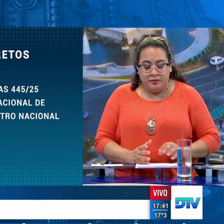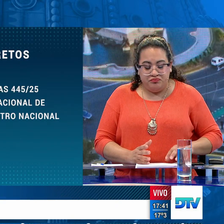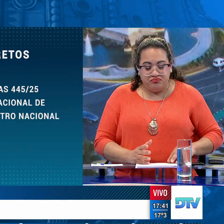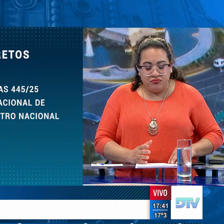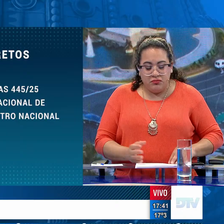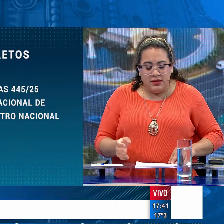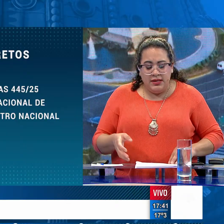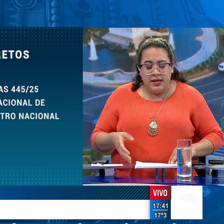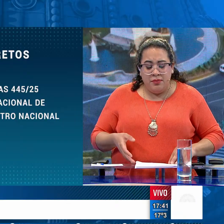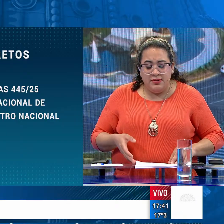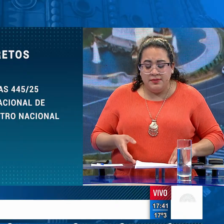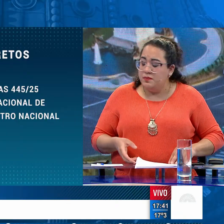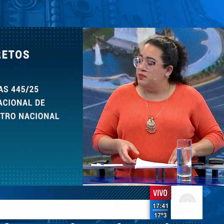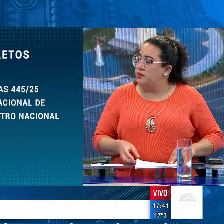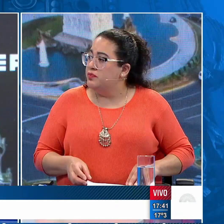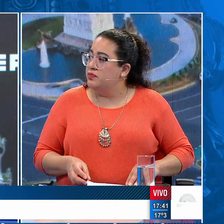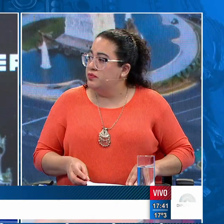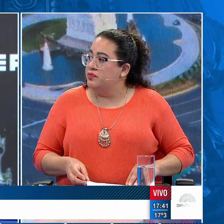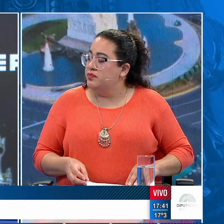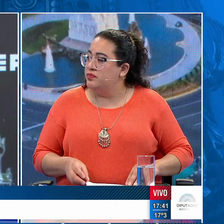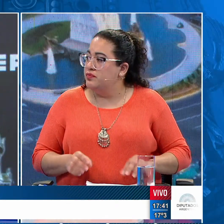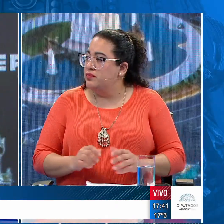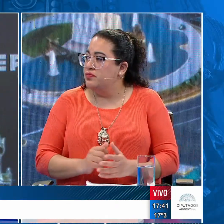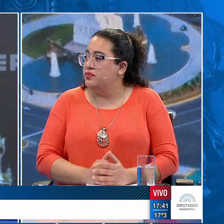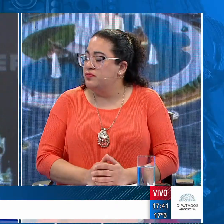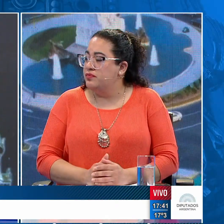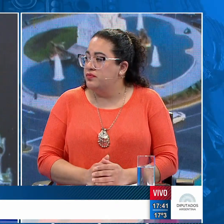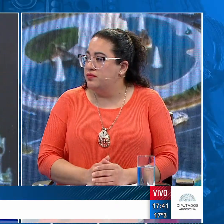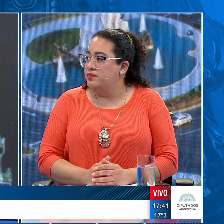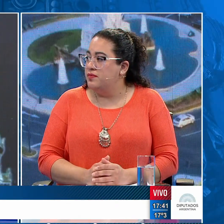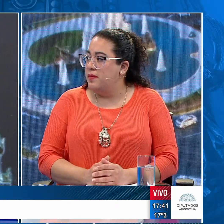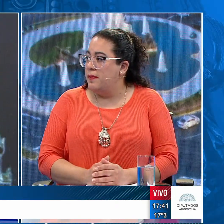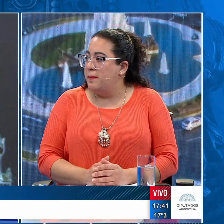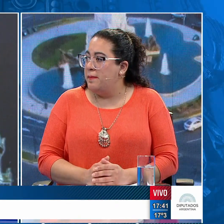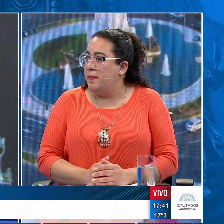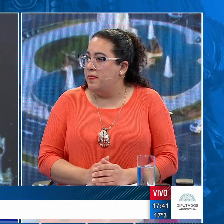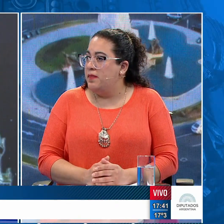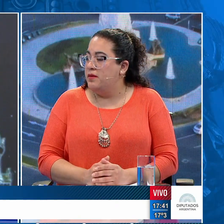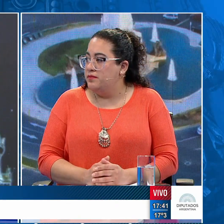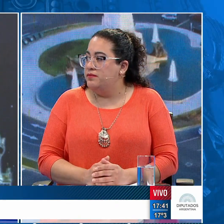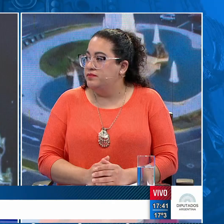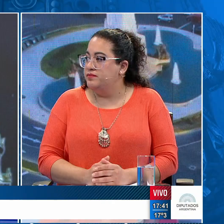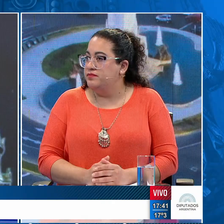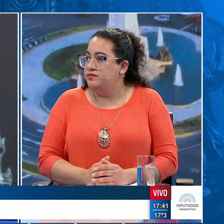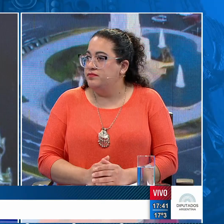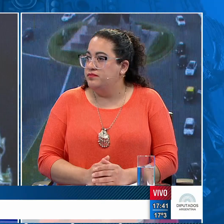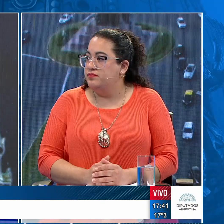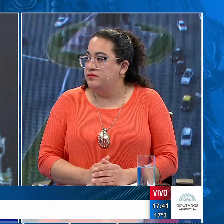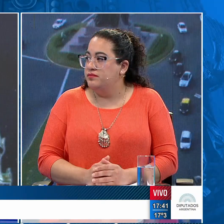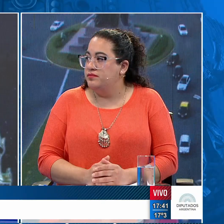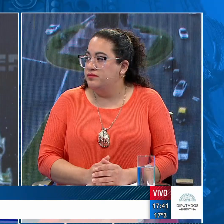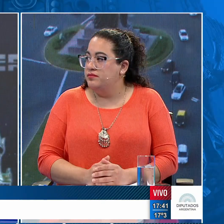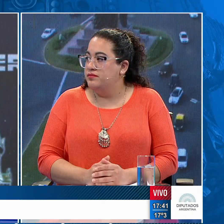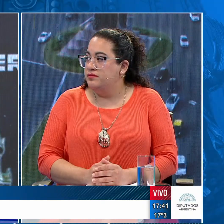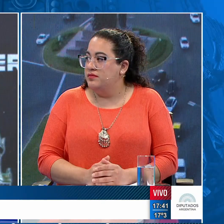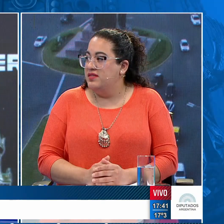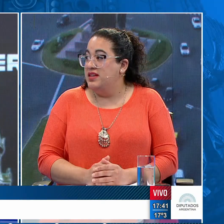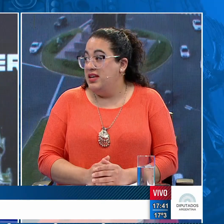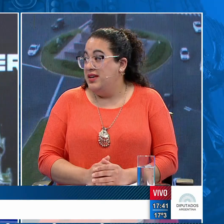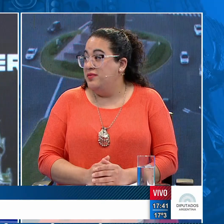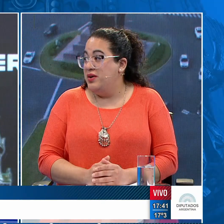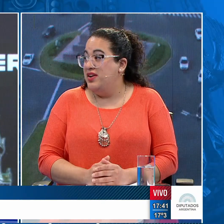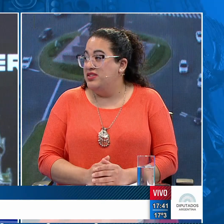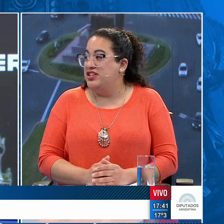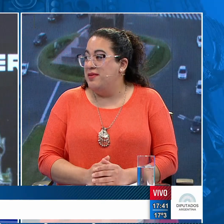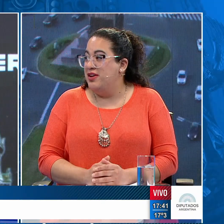desarme. Y después, Y además es un tema, el tema de la liberación de venta de armas fue un tema que cruzó la campaña electoral del 2023.